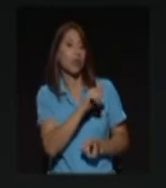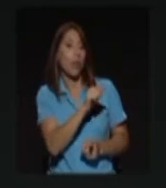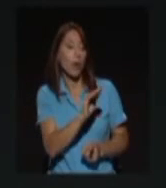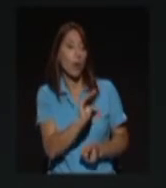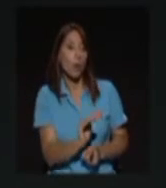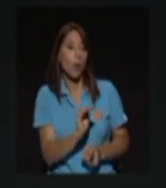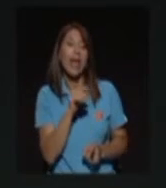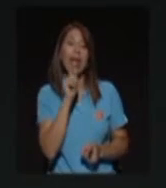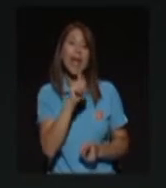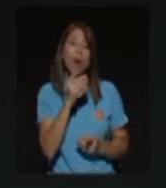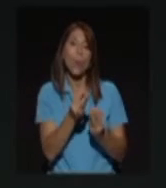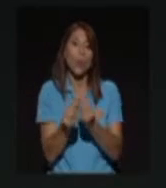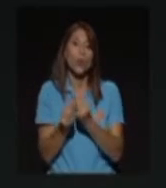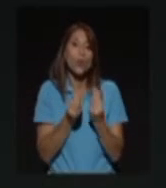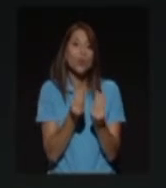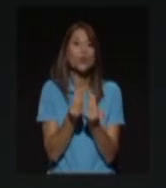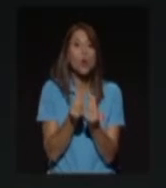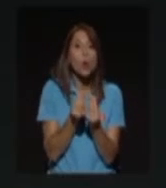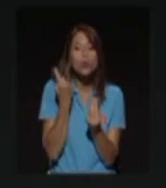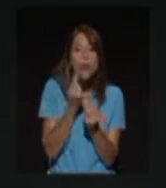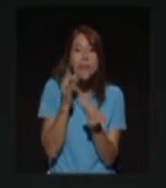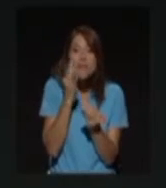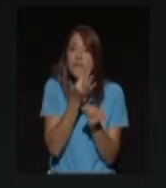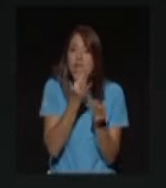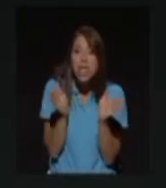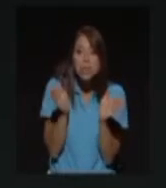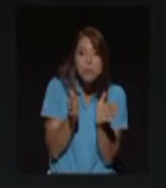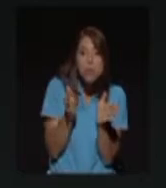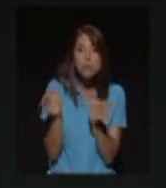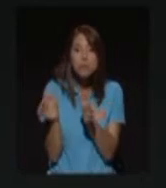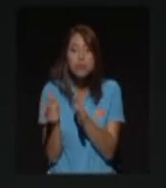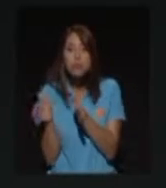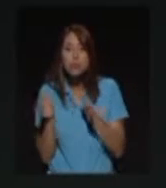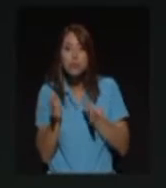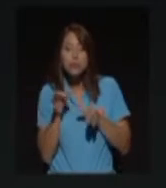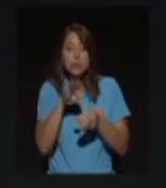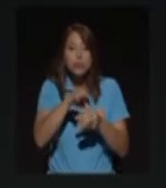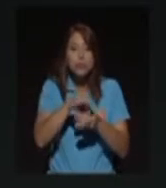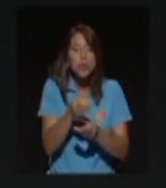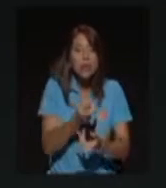era un producto de finquitas que producían un café